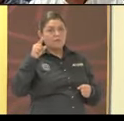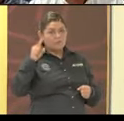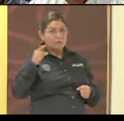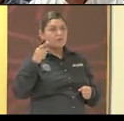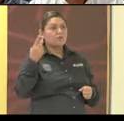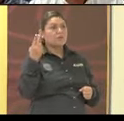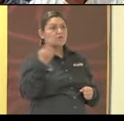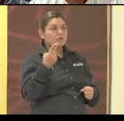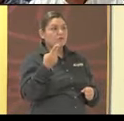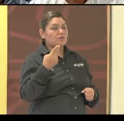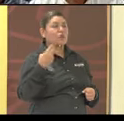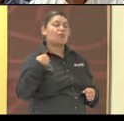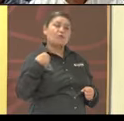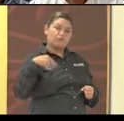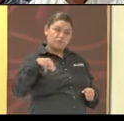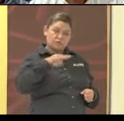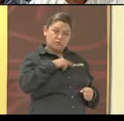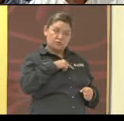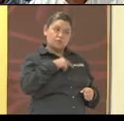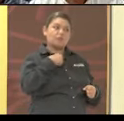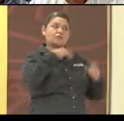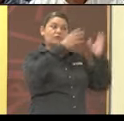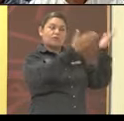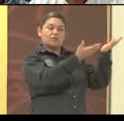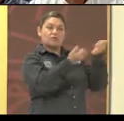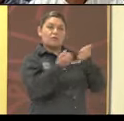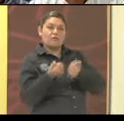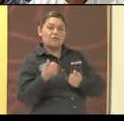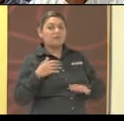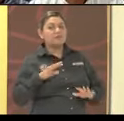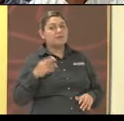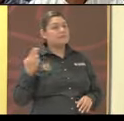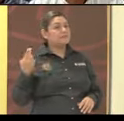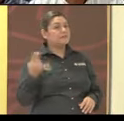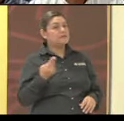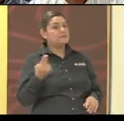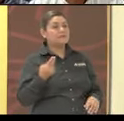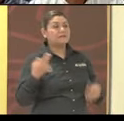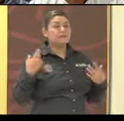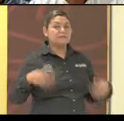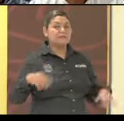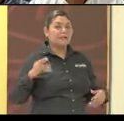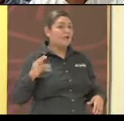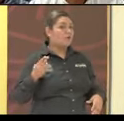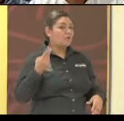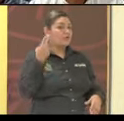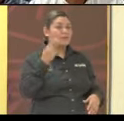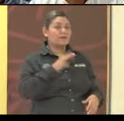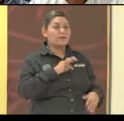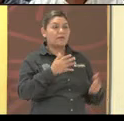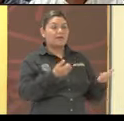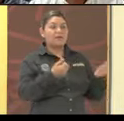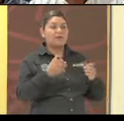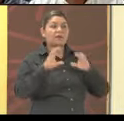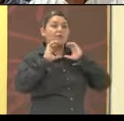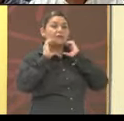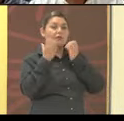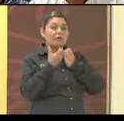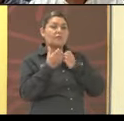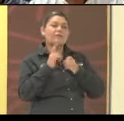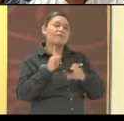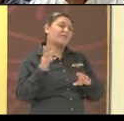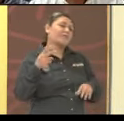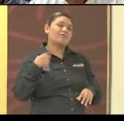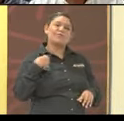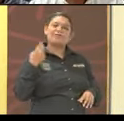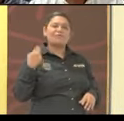acá. Bomberos necesita urgentemente equipo. Ya estamos en tratos, en plática con este Club Rotario de Altamira. Nos dijeron, no, hombre,